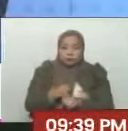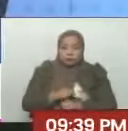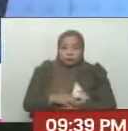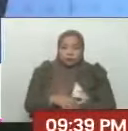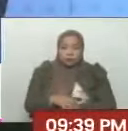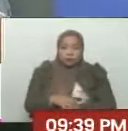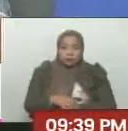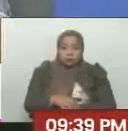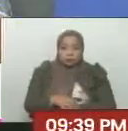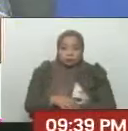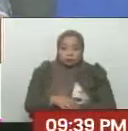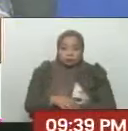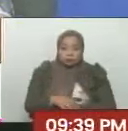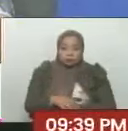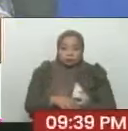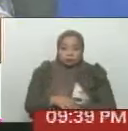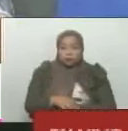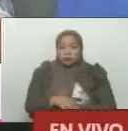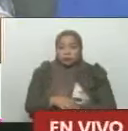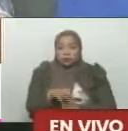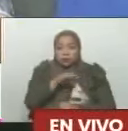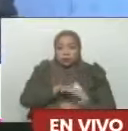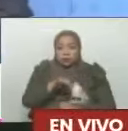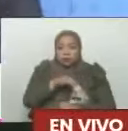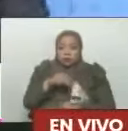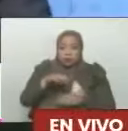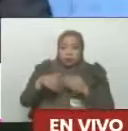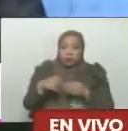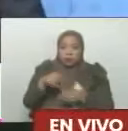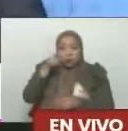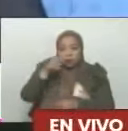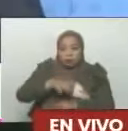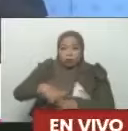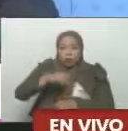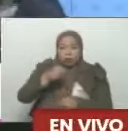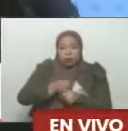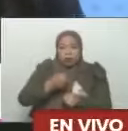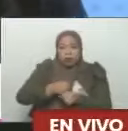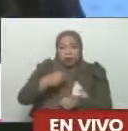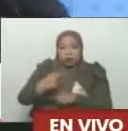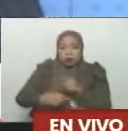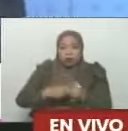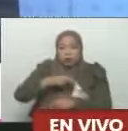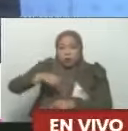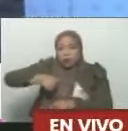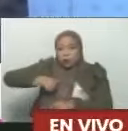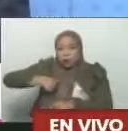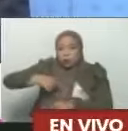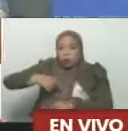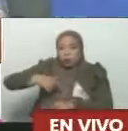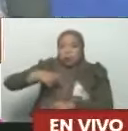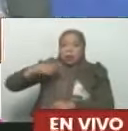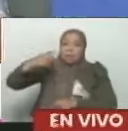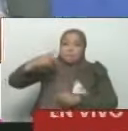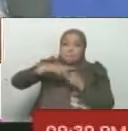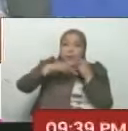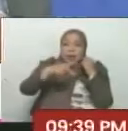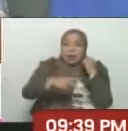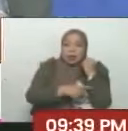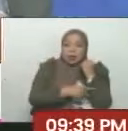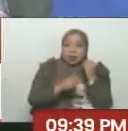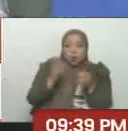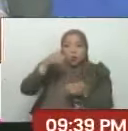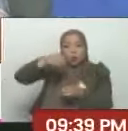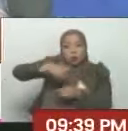queda aquí pasando el río. Sí. Así que estamos beneficiando a todas las poblaciones. Del Henri Pitier para abajo. Está Cumbo, el pueblo de